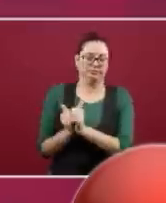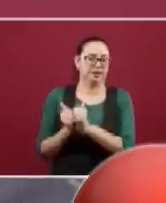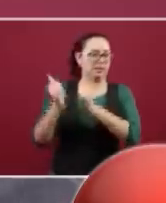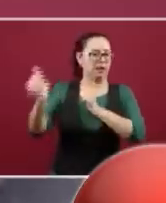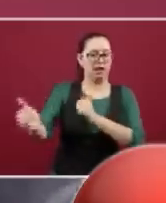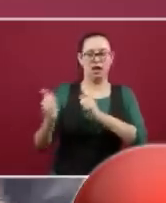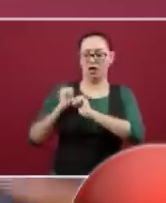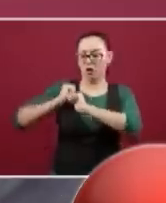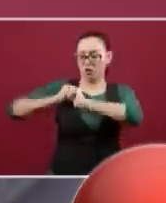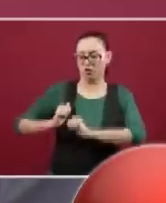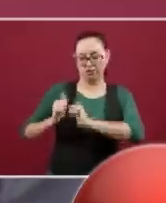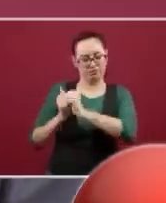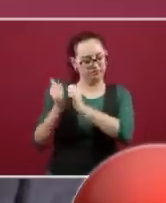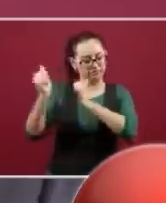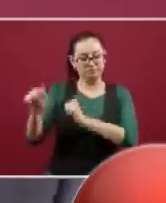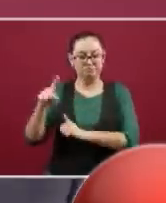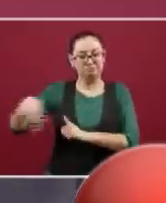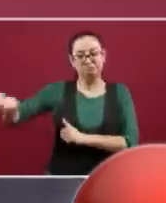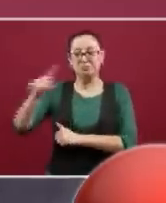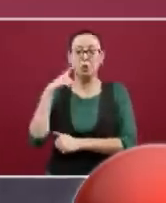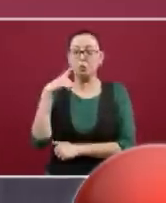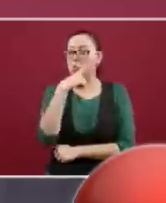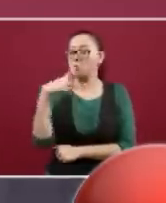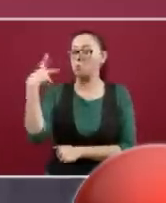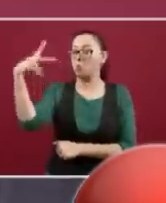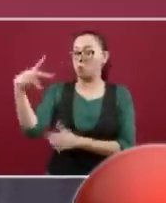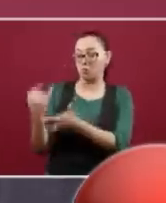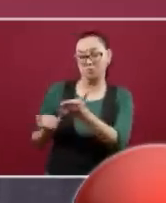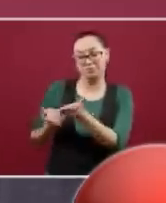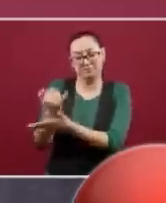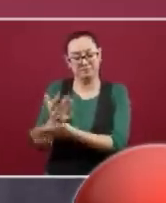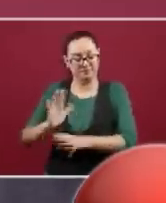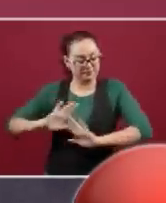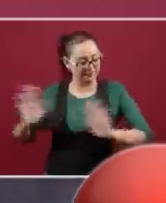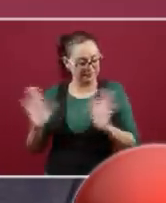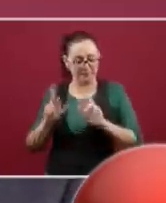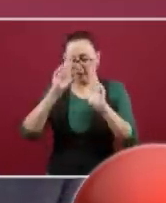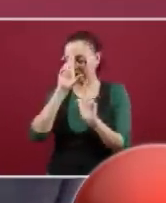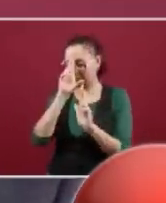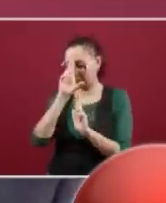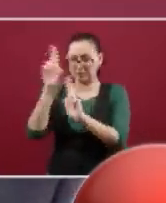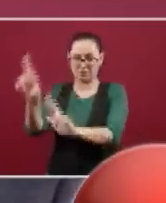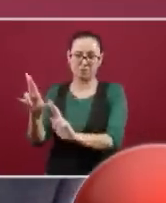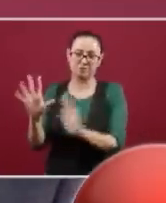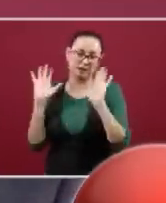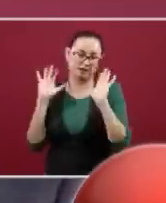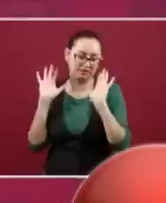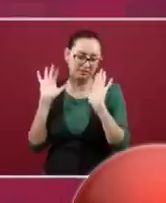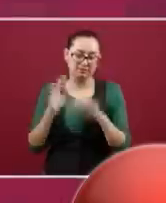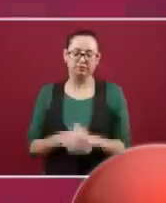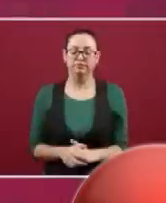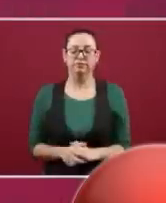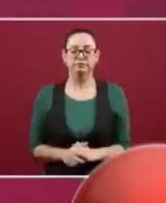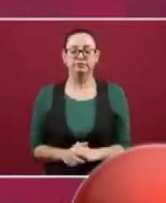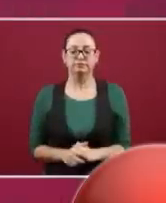final lo que ellos resuelvan es lo que se tiene que respetar.